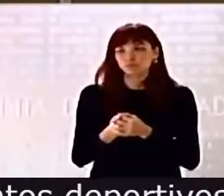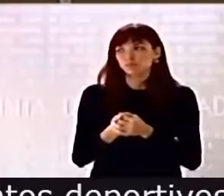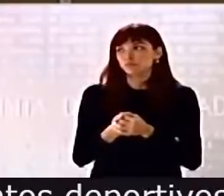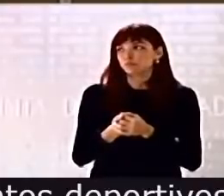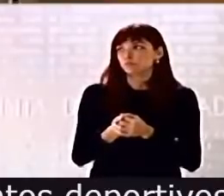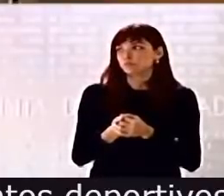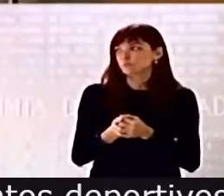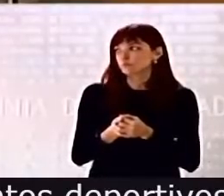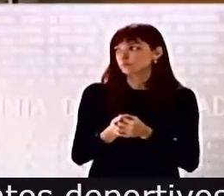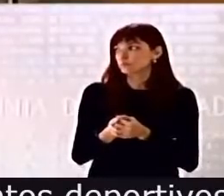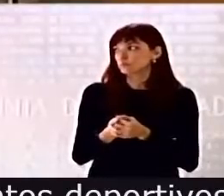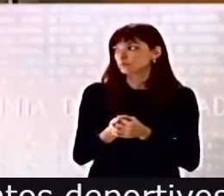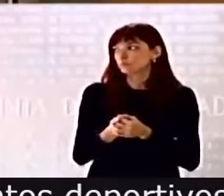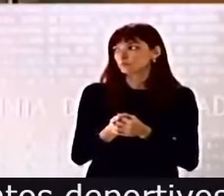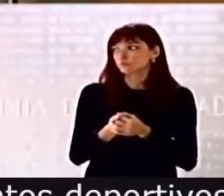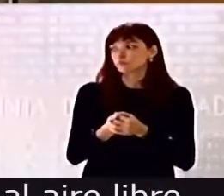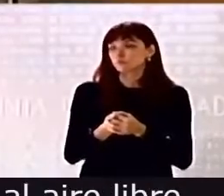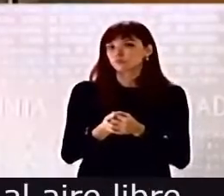No